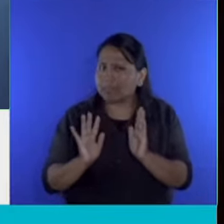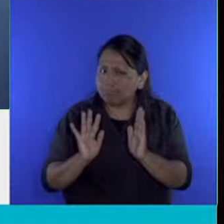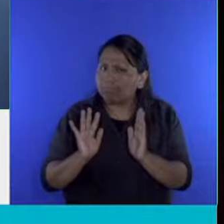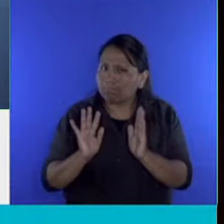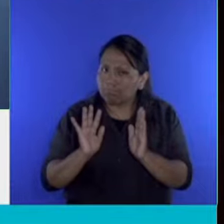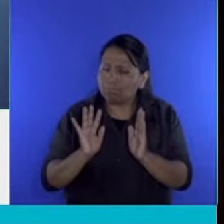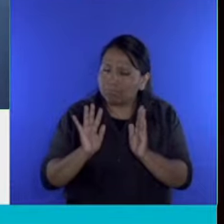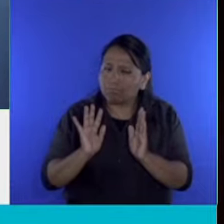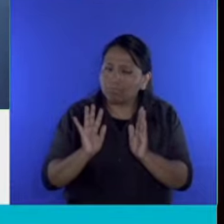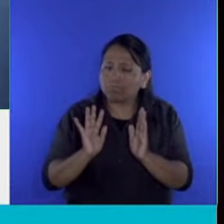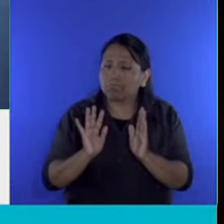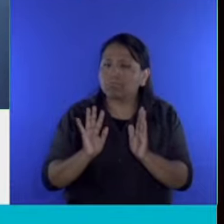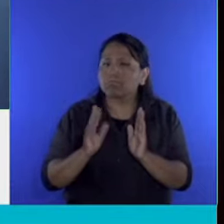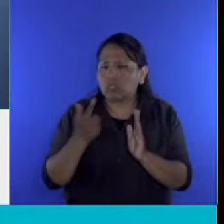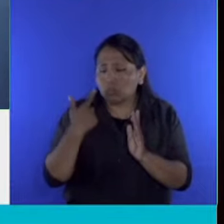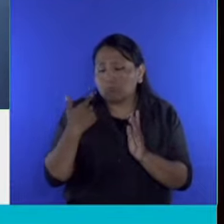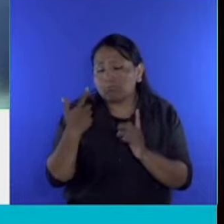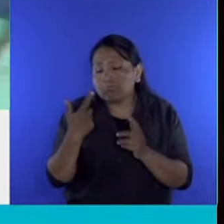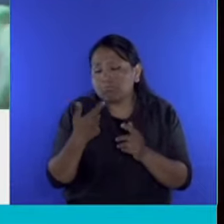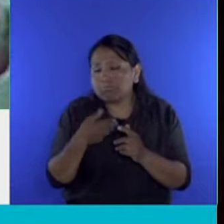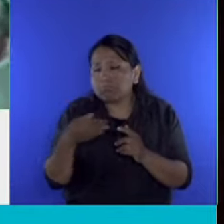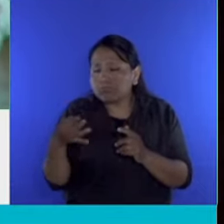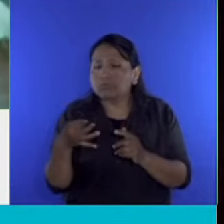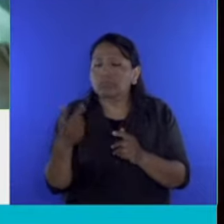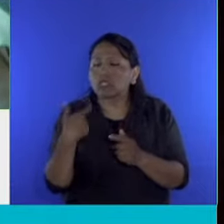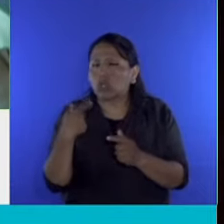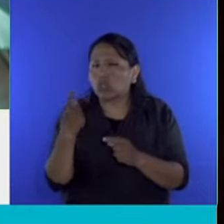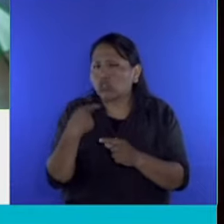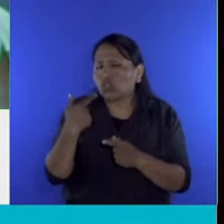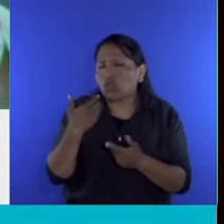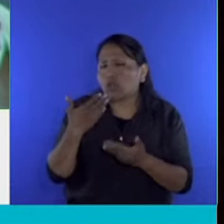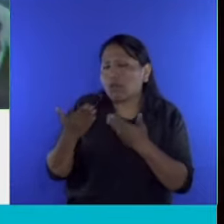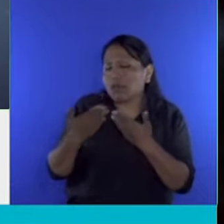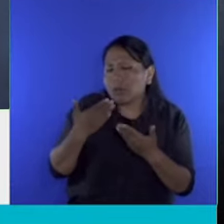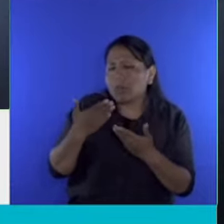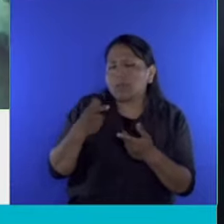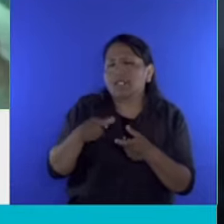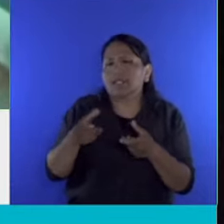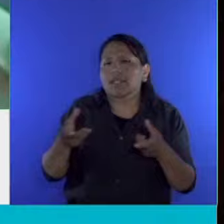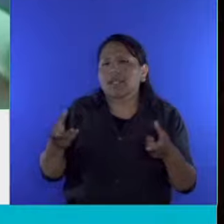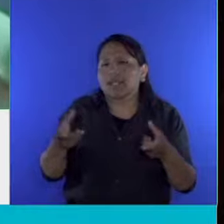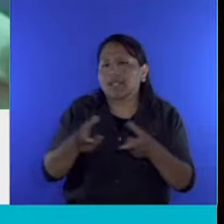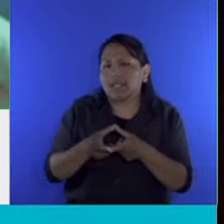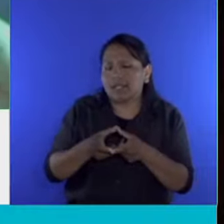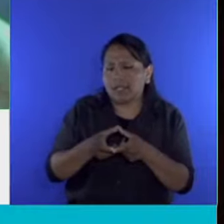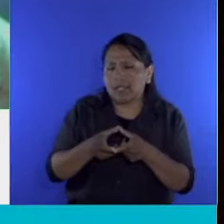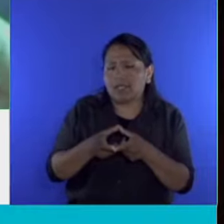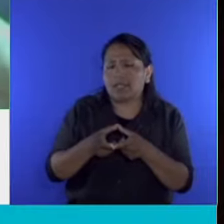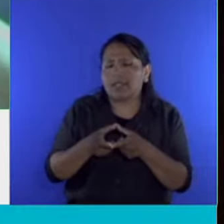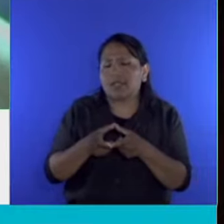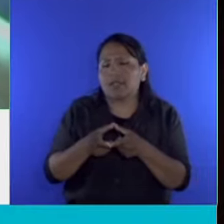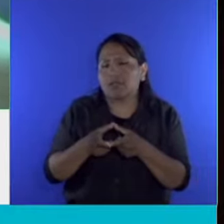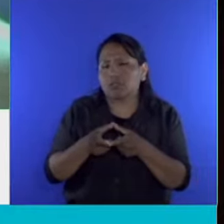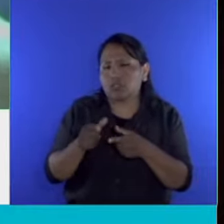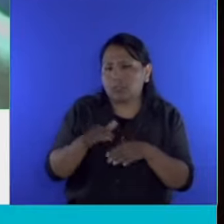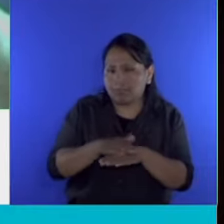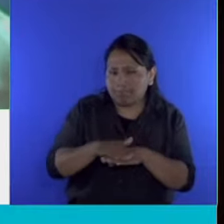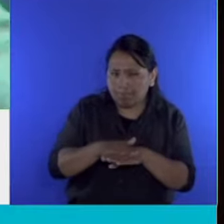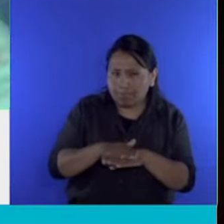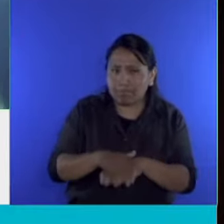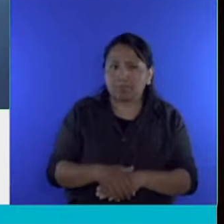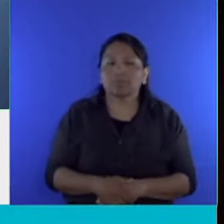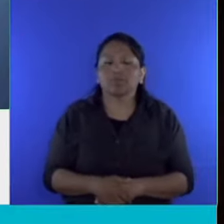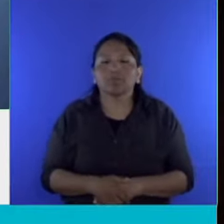ellas que coinciden con lo que habíamos planteado en el despacho de minoría